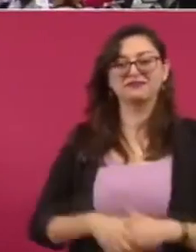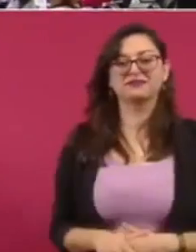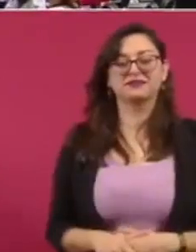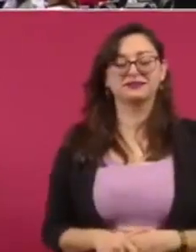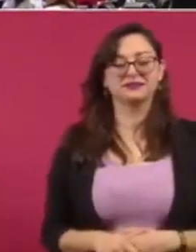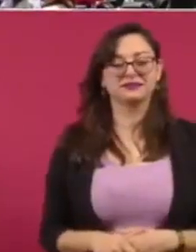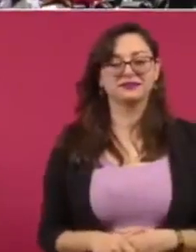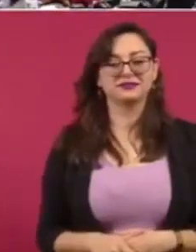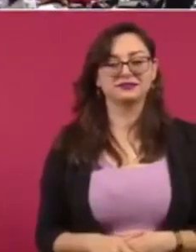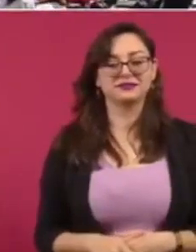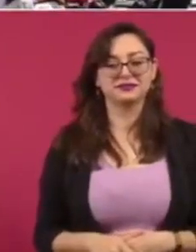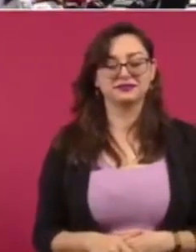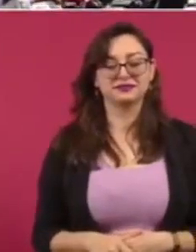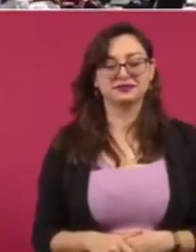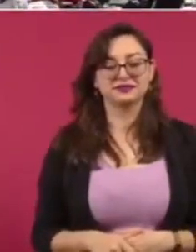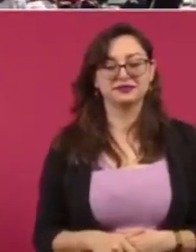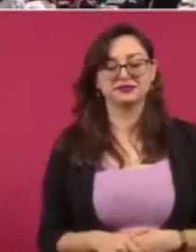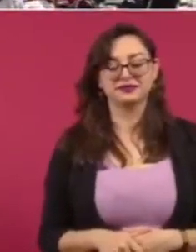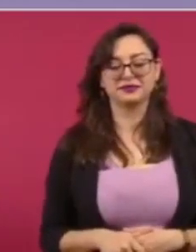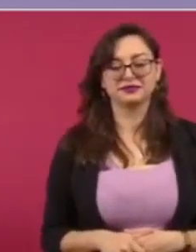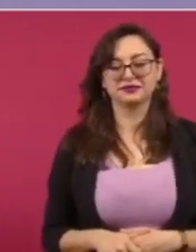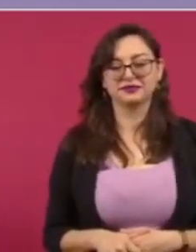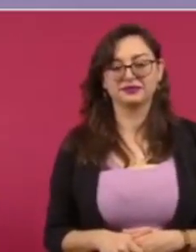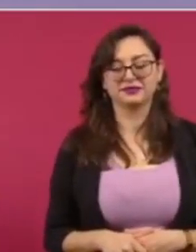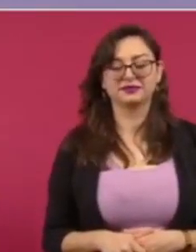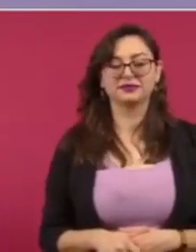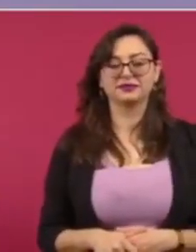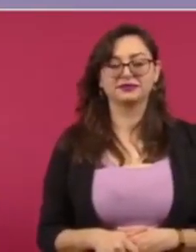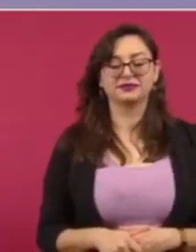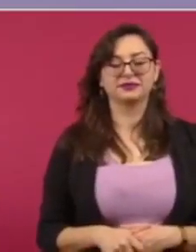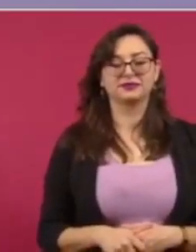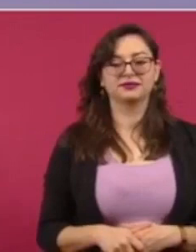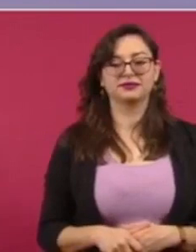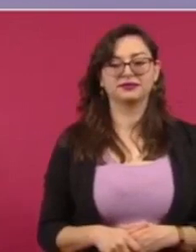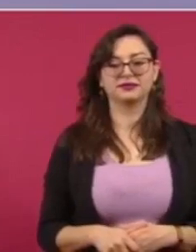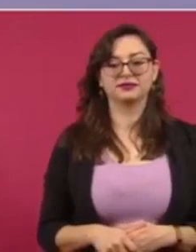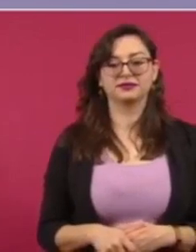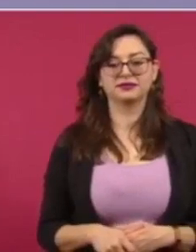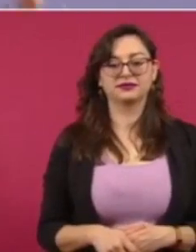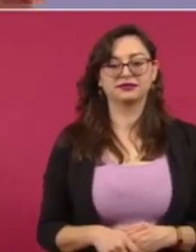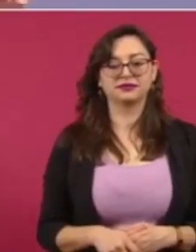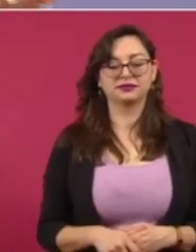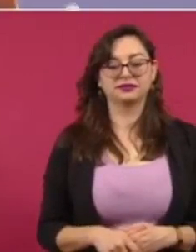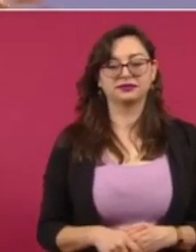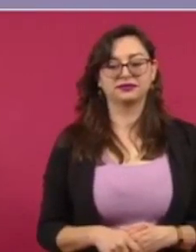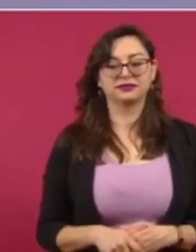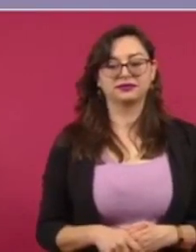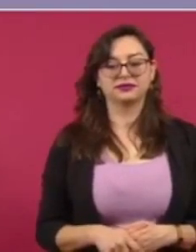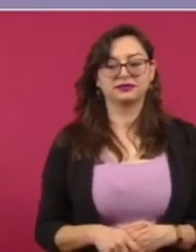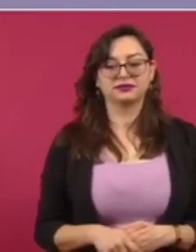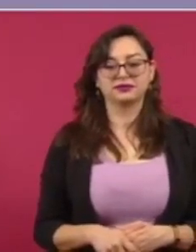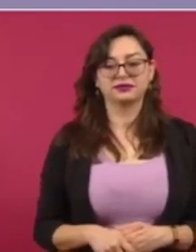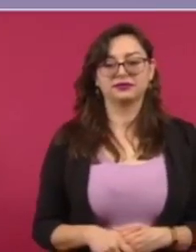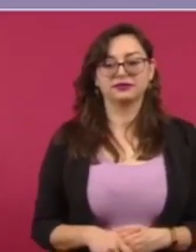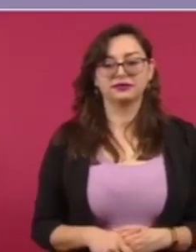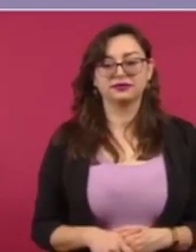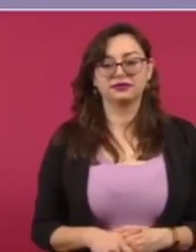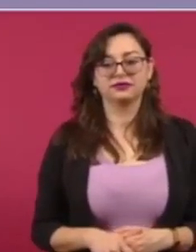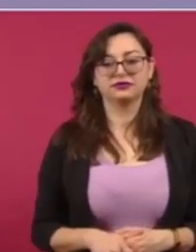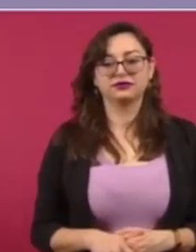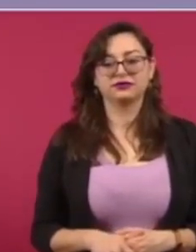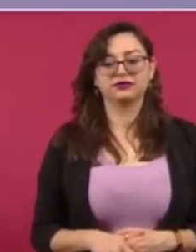Bien, pues en este acto, como usted lo puede apreciar si nos sigue a través de las redes sociales, fue